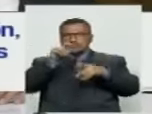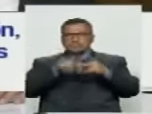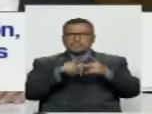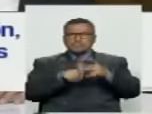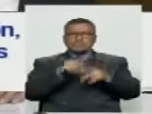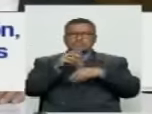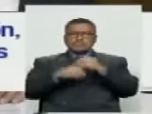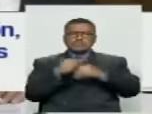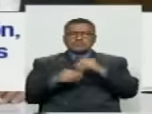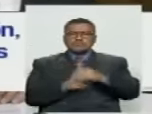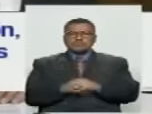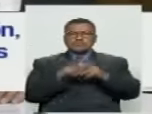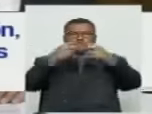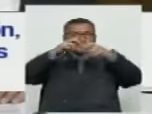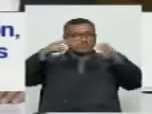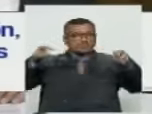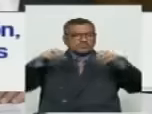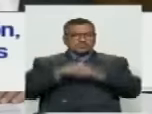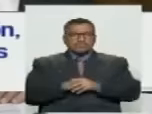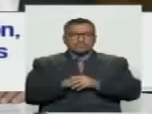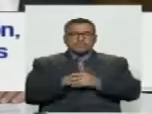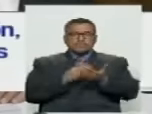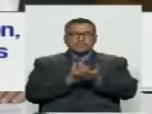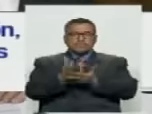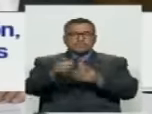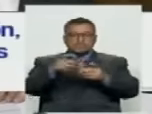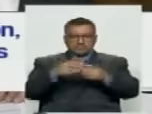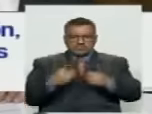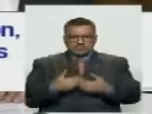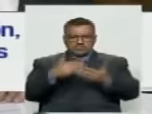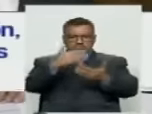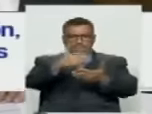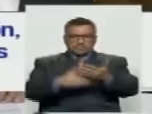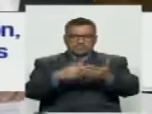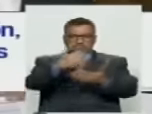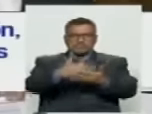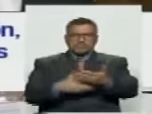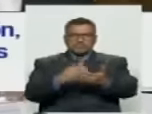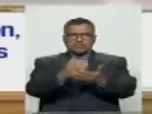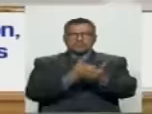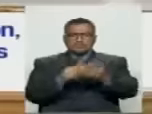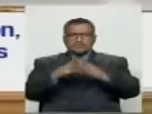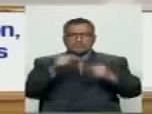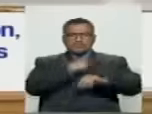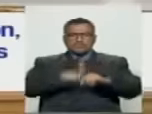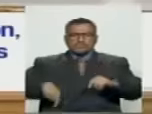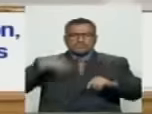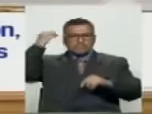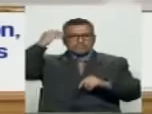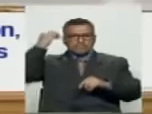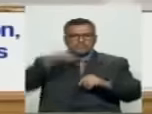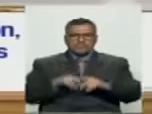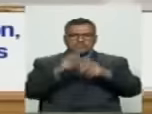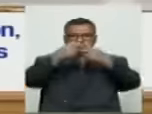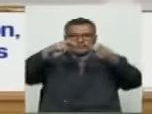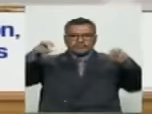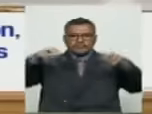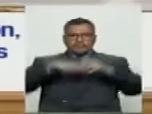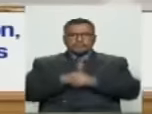en los siguientes términos. Epígrafe. Contenido del acta constitutiva. Es todo, presidente. En consideración el